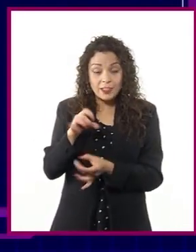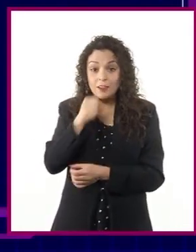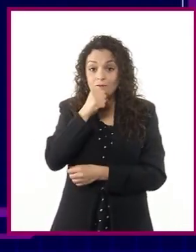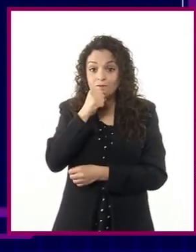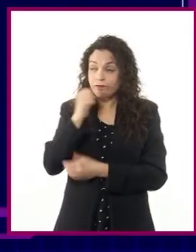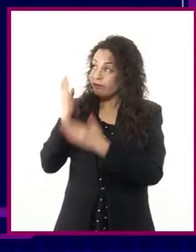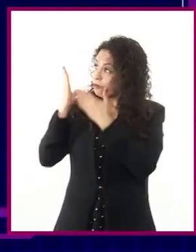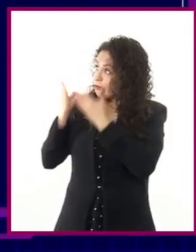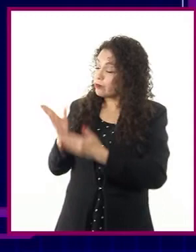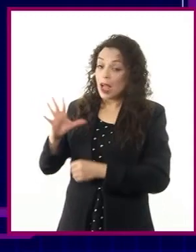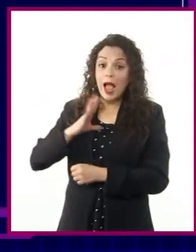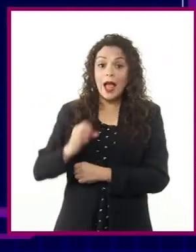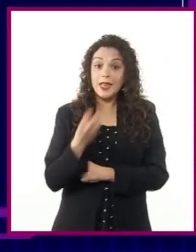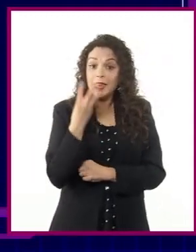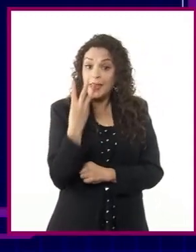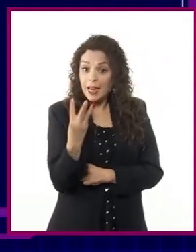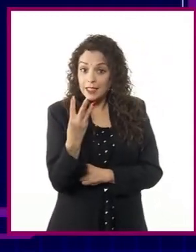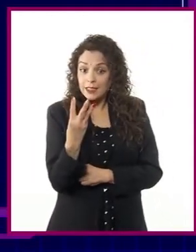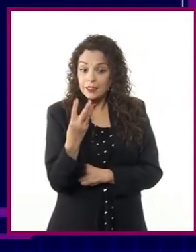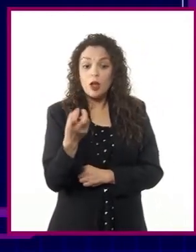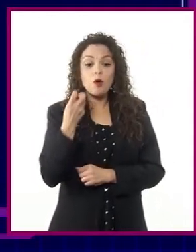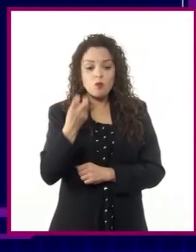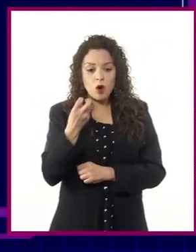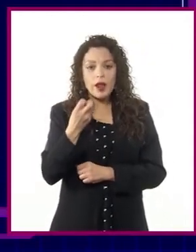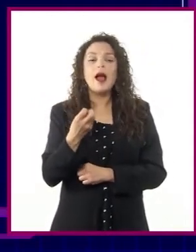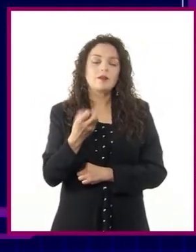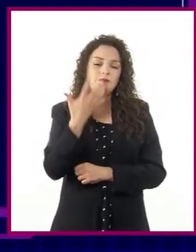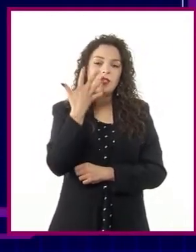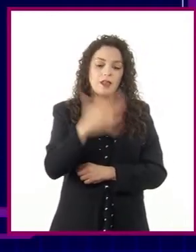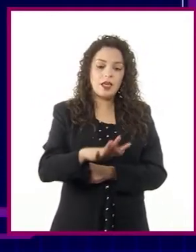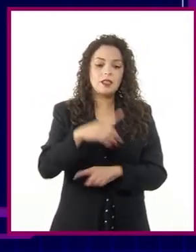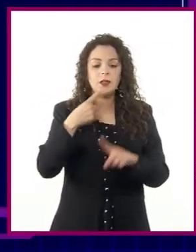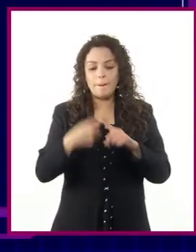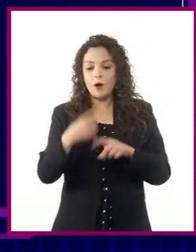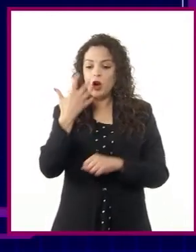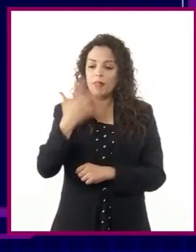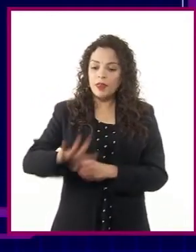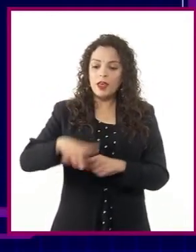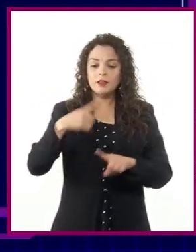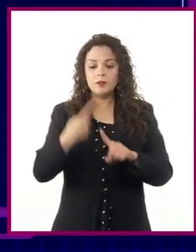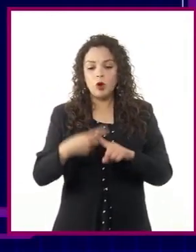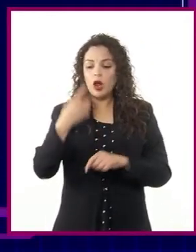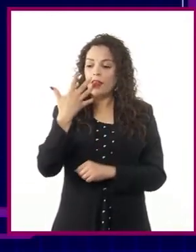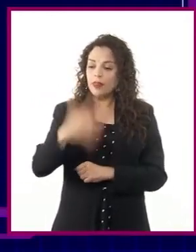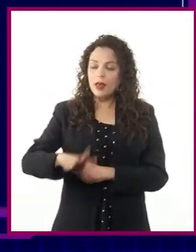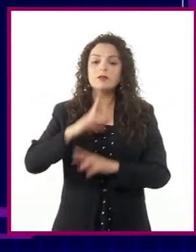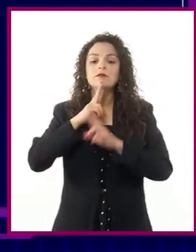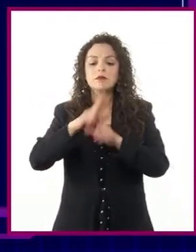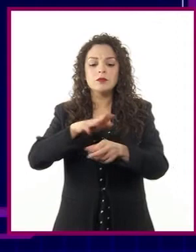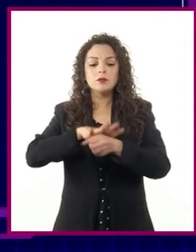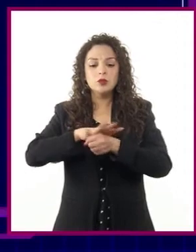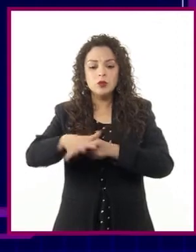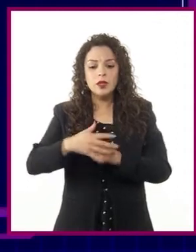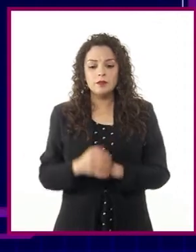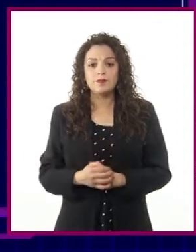existen 3 filas, por lo tanto, vamos a multiplicar 3 veces el 10, es decir, 10 por 10